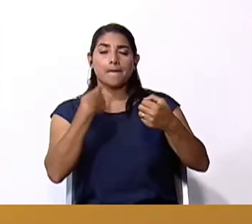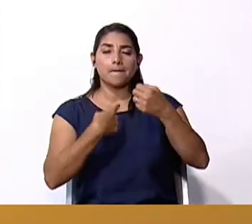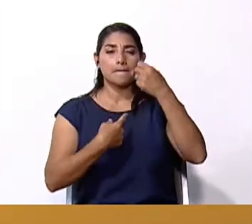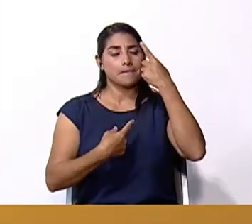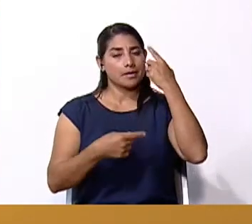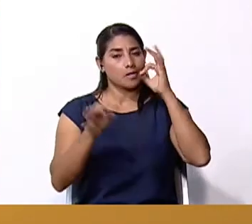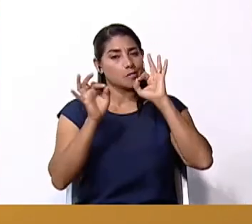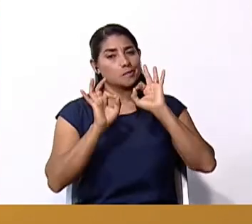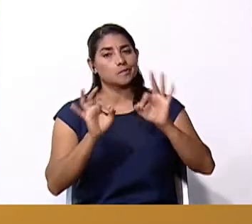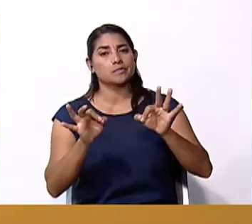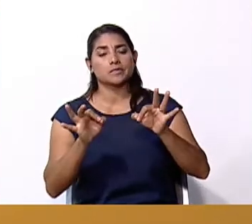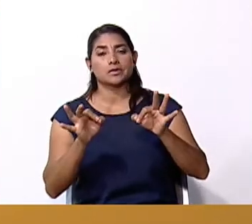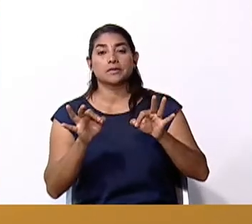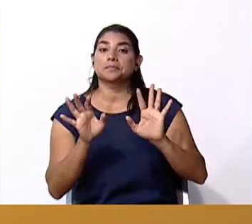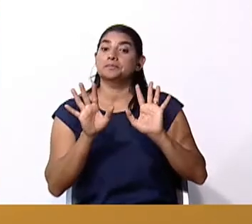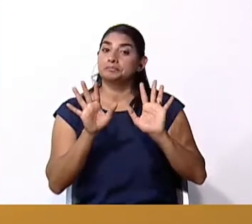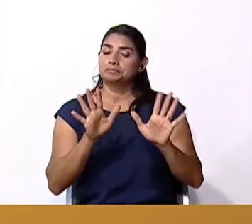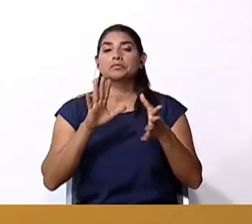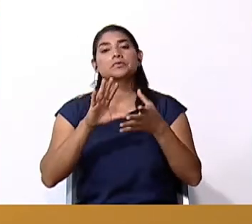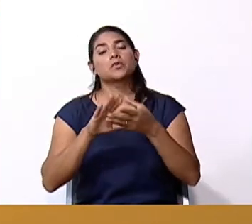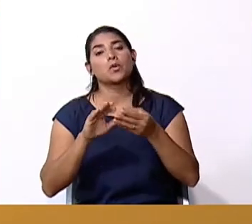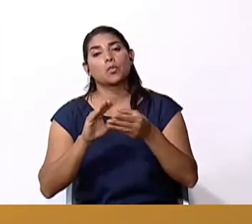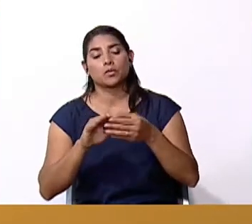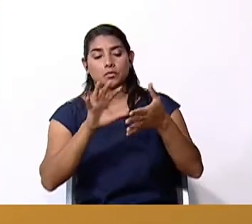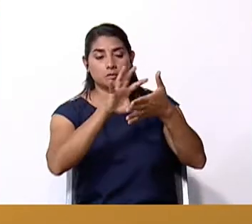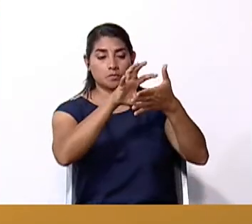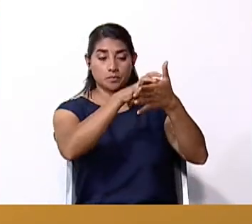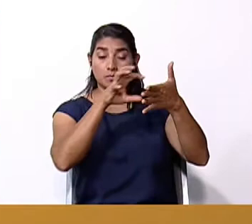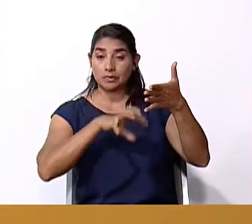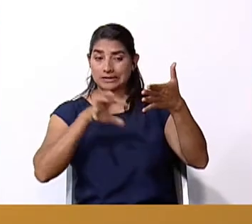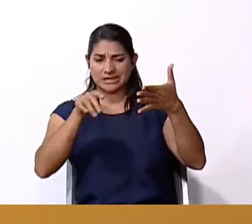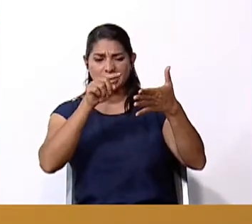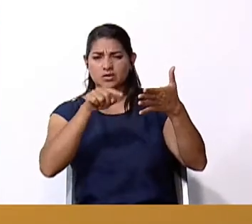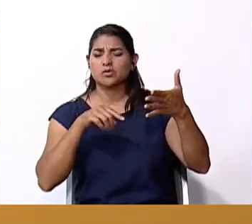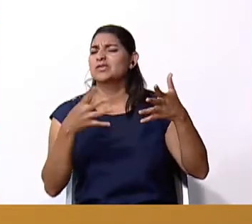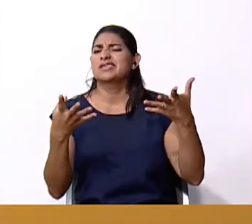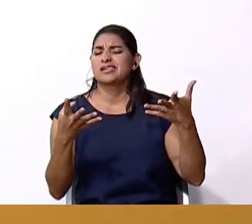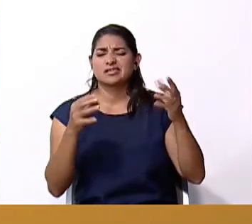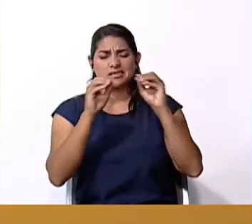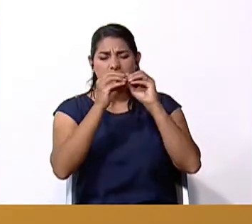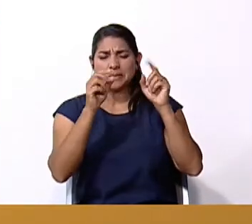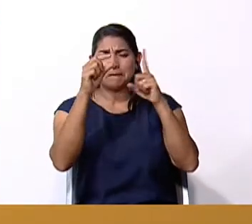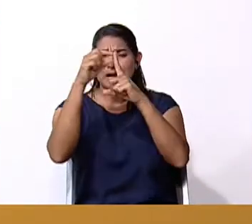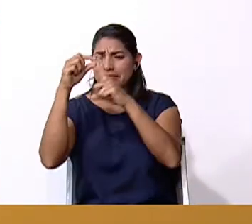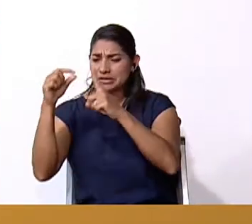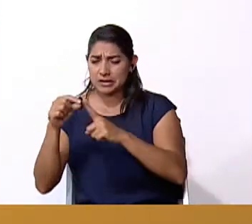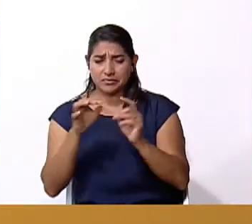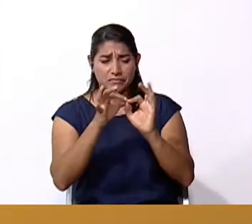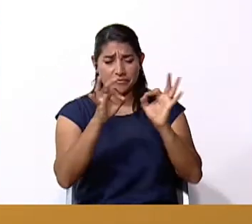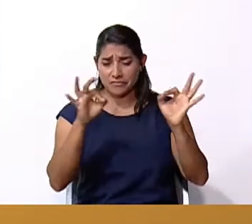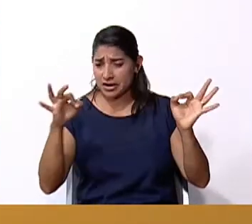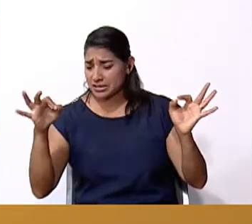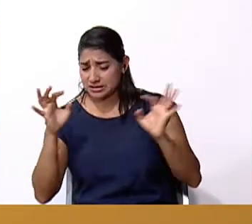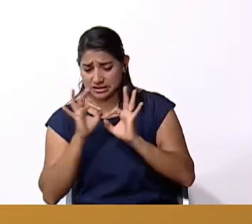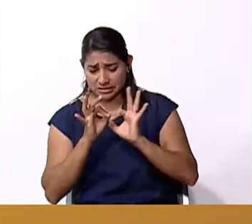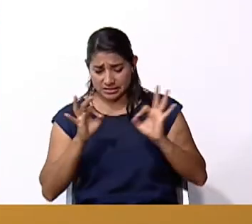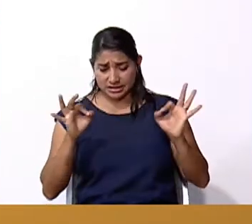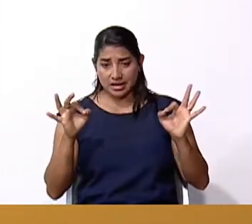bien. Resulta que los textos están llenos de muchas palabras y las